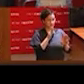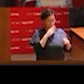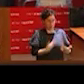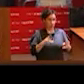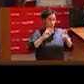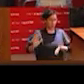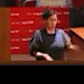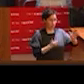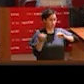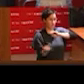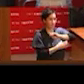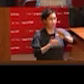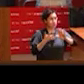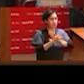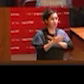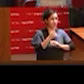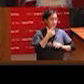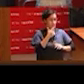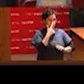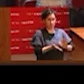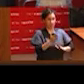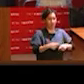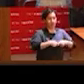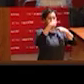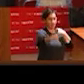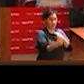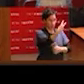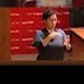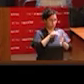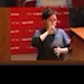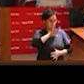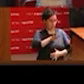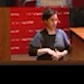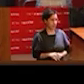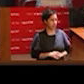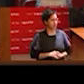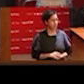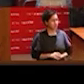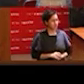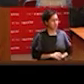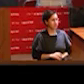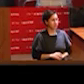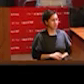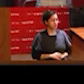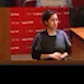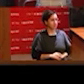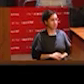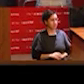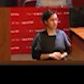fondos se va a extender hasta el año 2015 bien